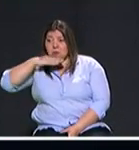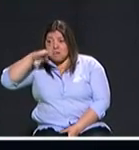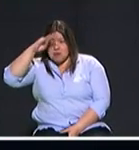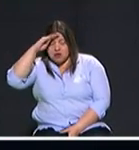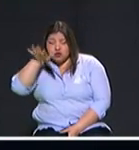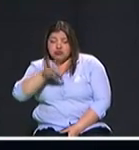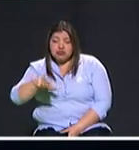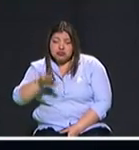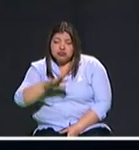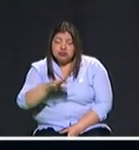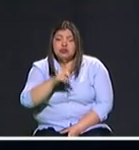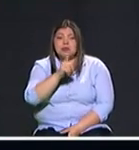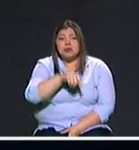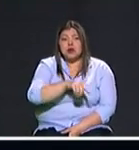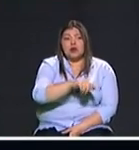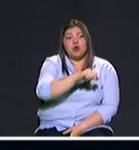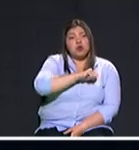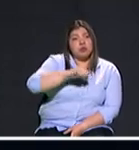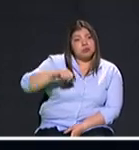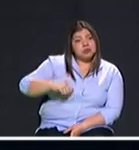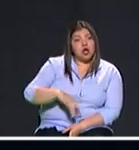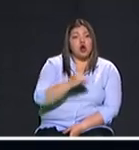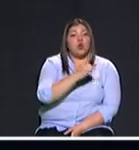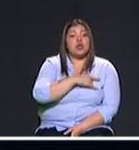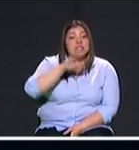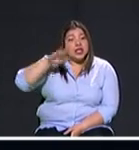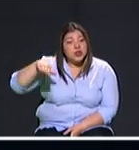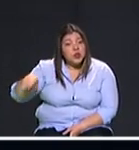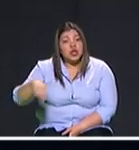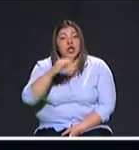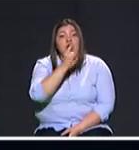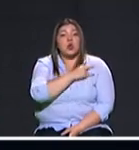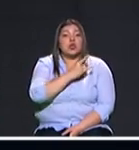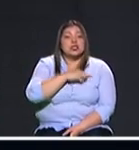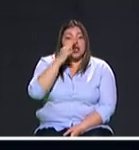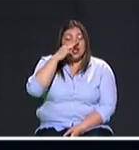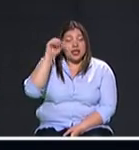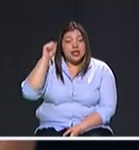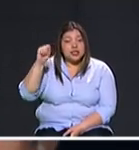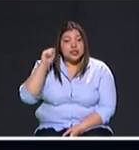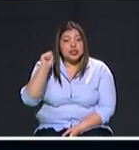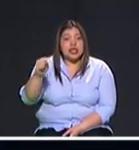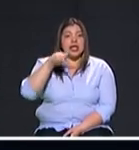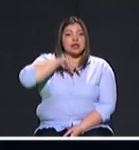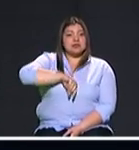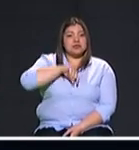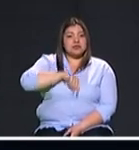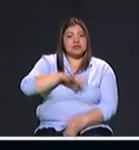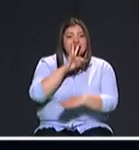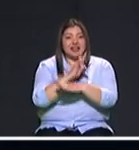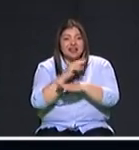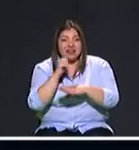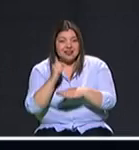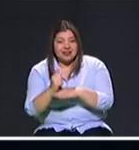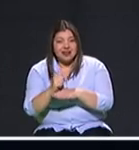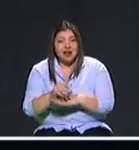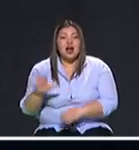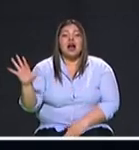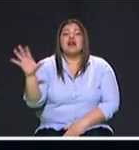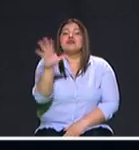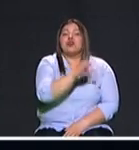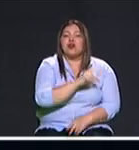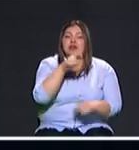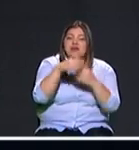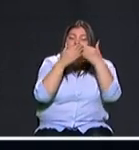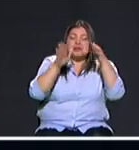el municipio tiene que apostarle a la universidad en todo que la universidad nacional al politécnico al tecnológico antioquia un gran ecosistema a todo nivel